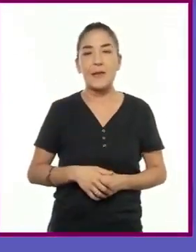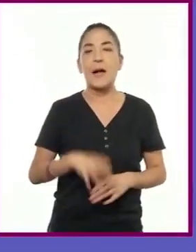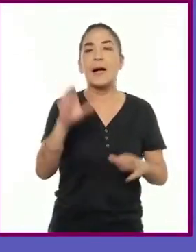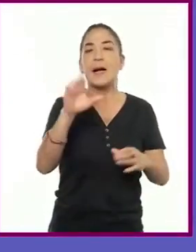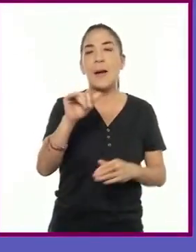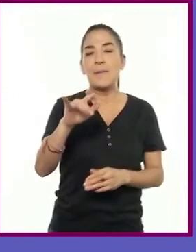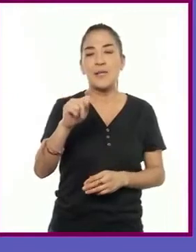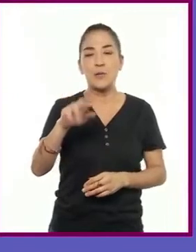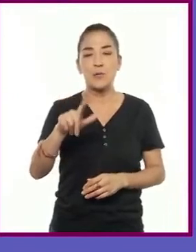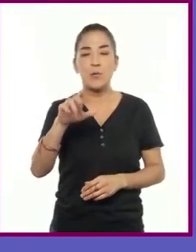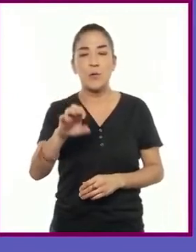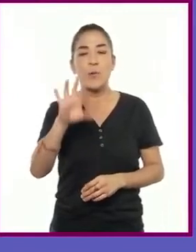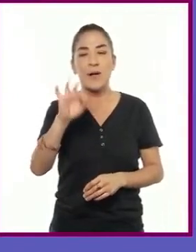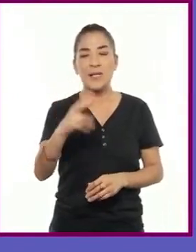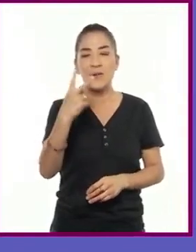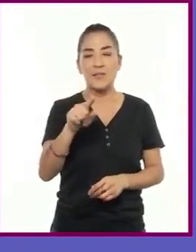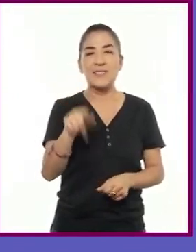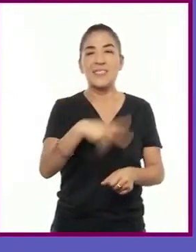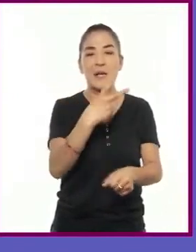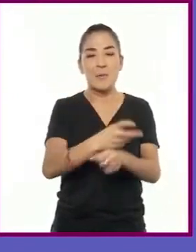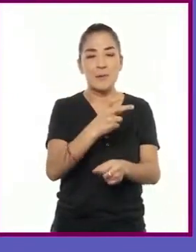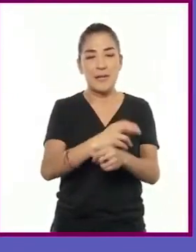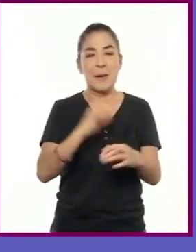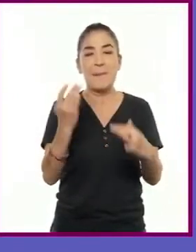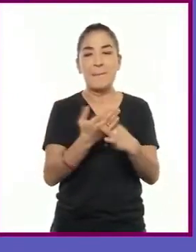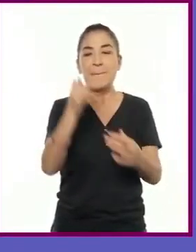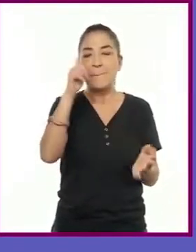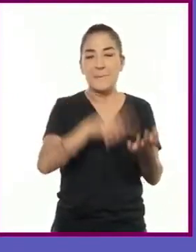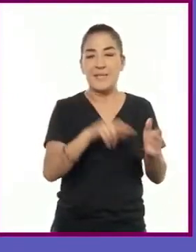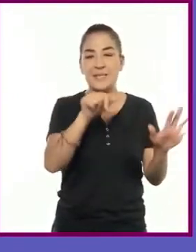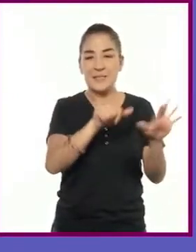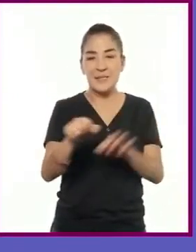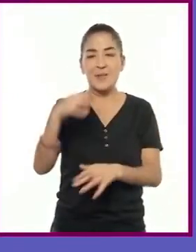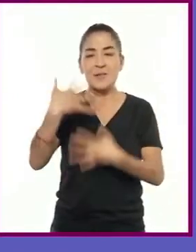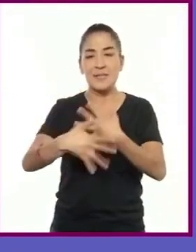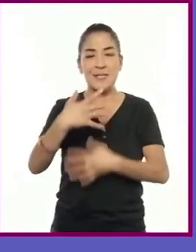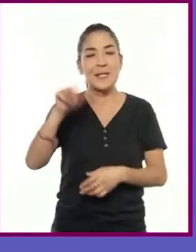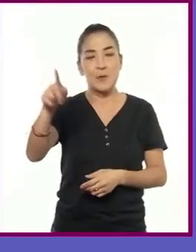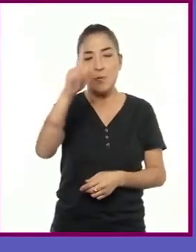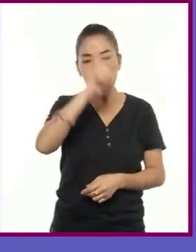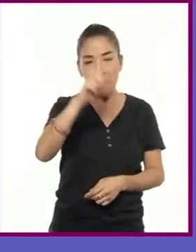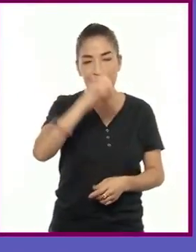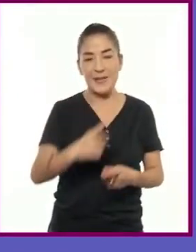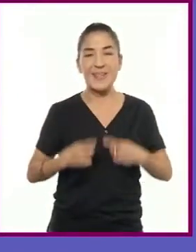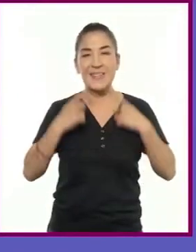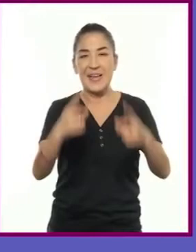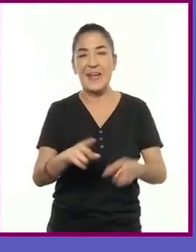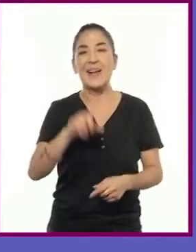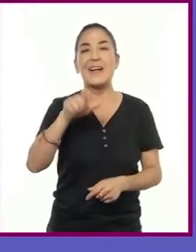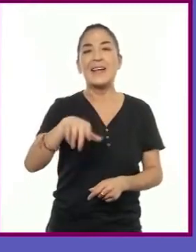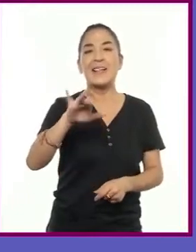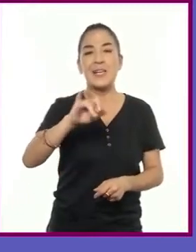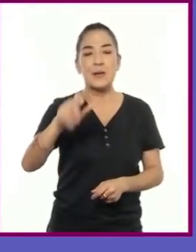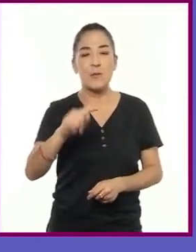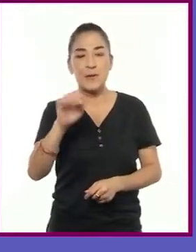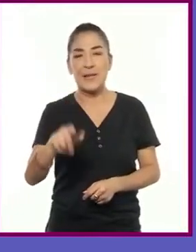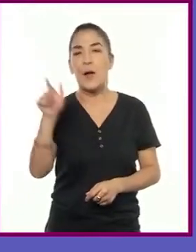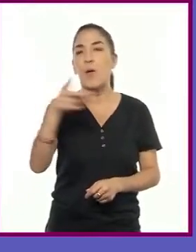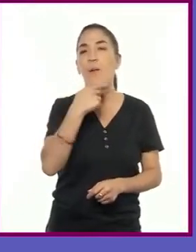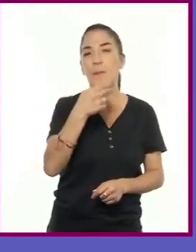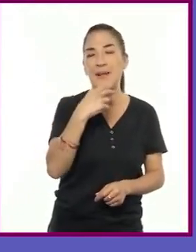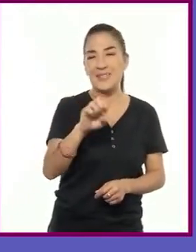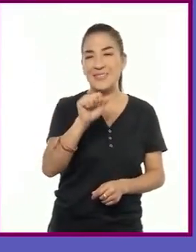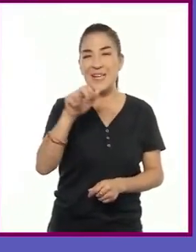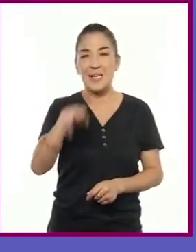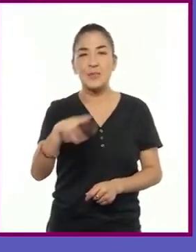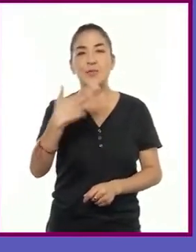capítulo 42, segunda parte, 1615, de los consejos que dio Don Quijote a Sancho Panza antes